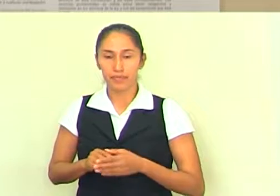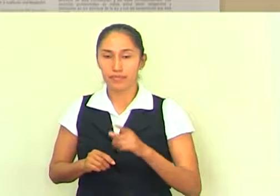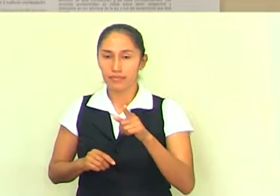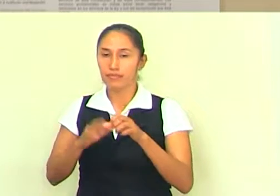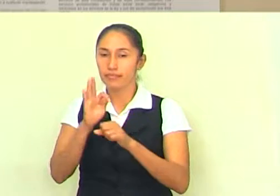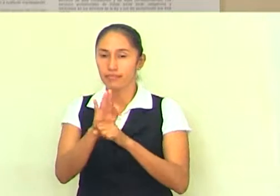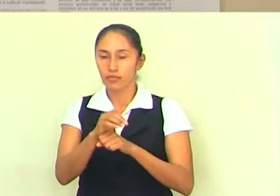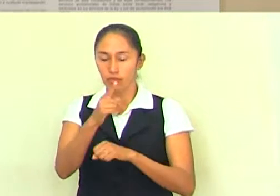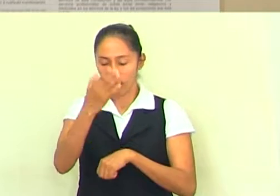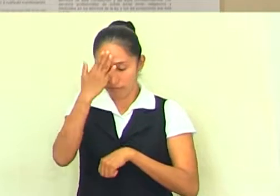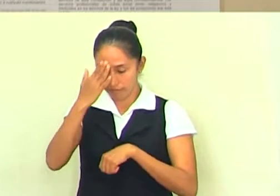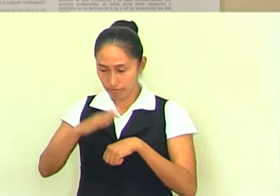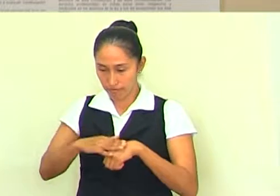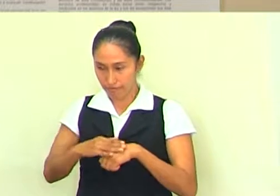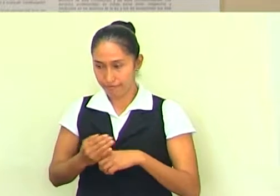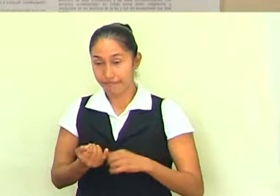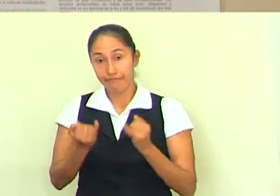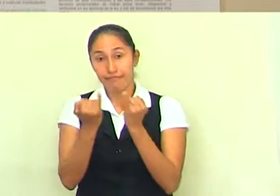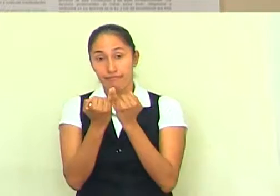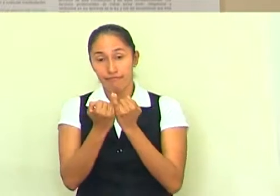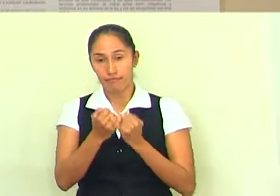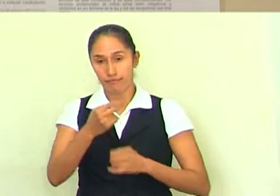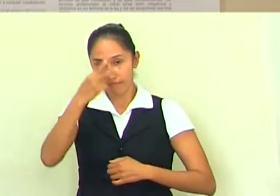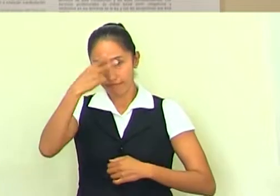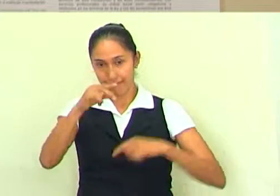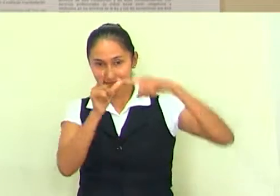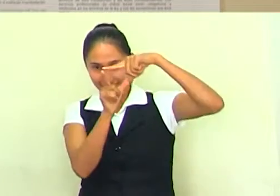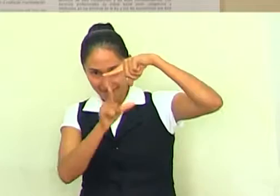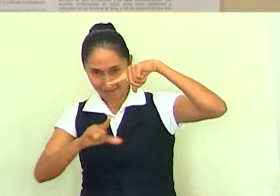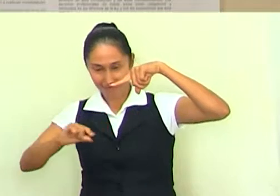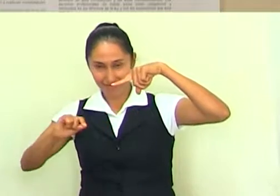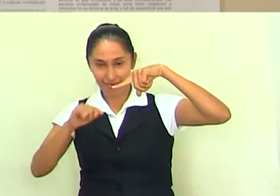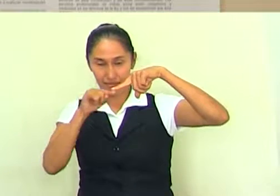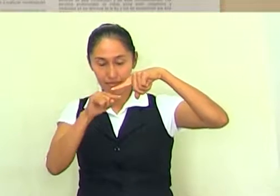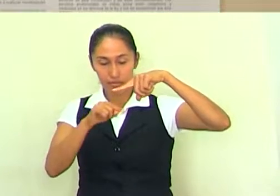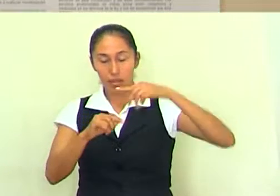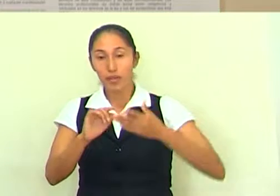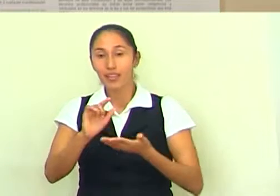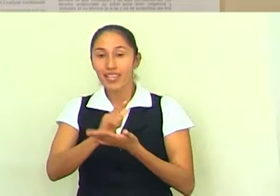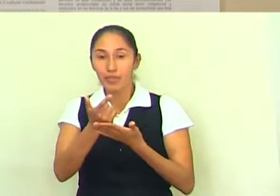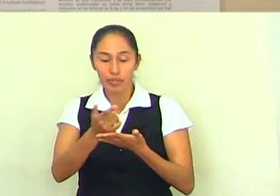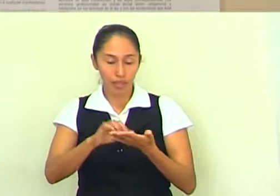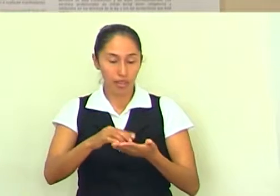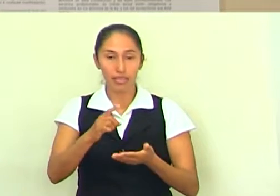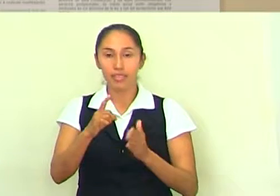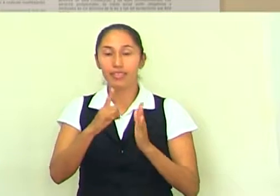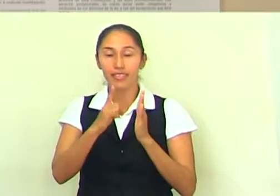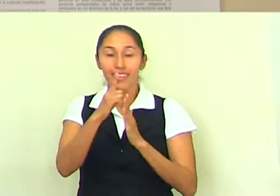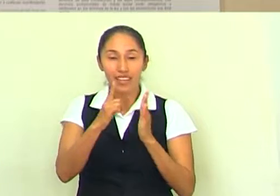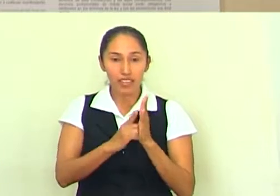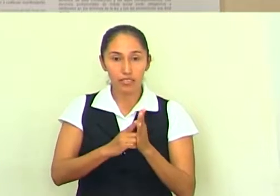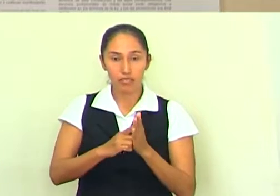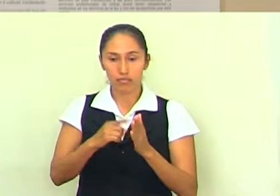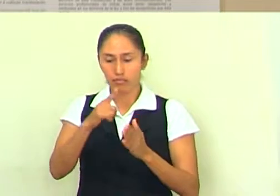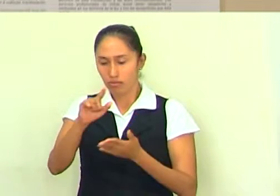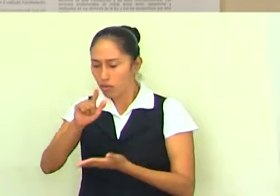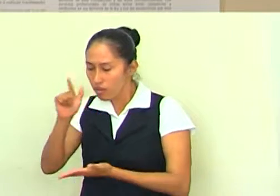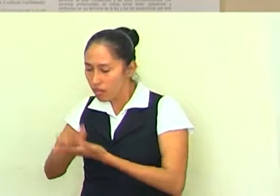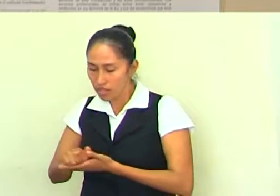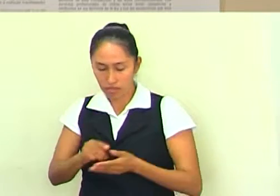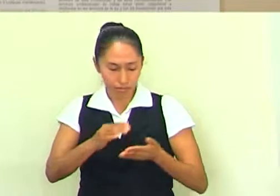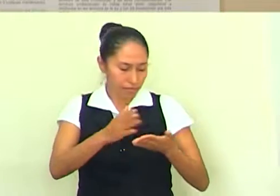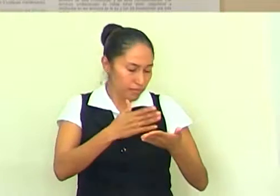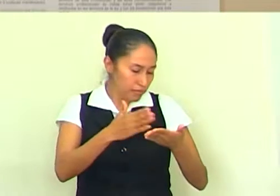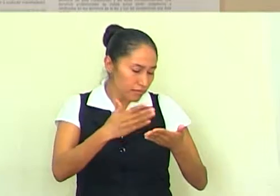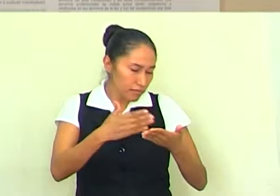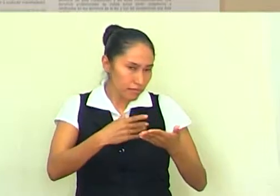también como la Constitución Política de los Estados Unidos Mexicanos, que es la carta, nuestra carta magna,